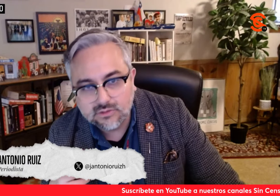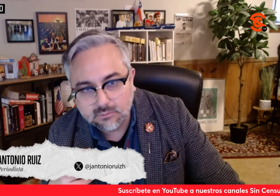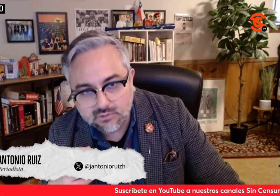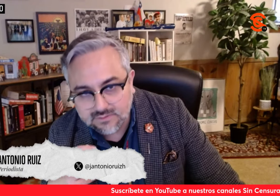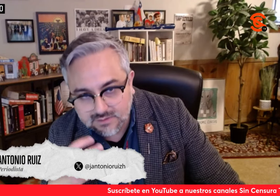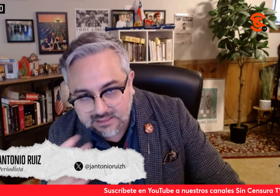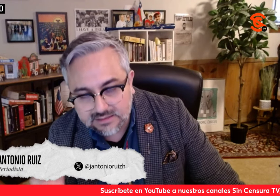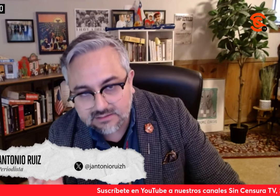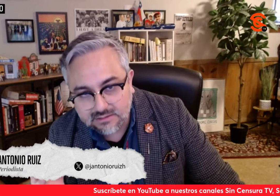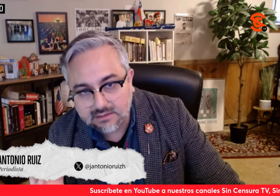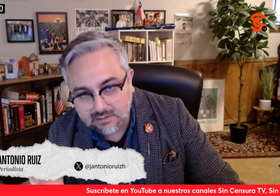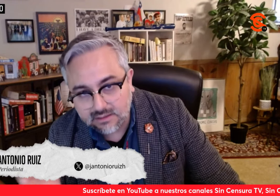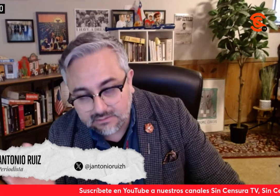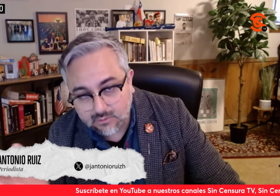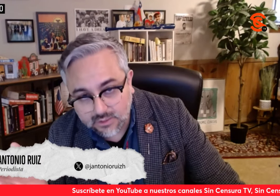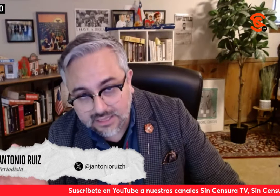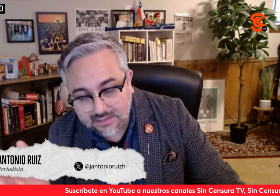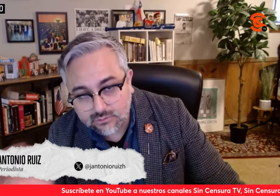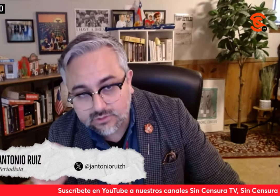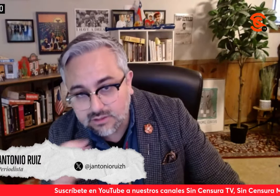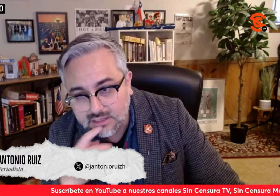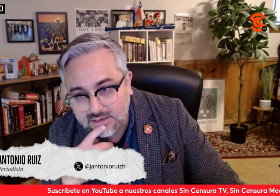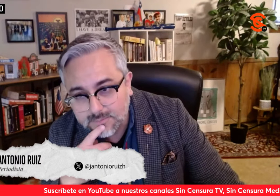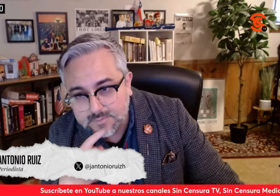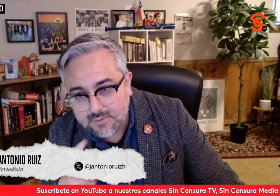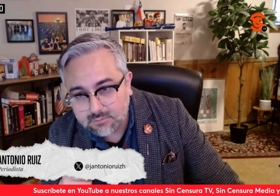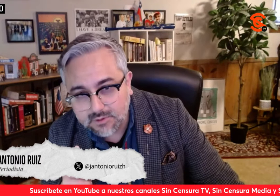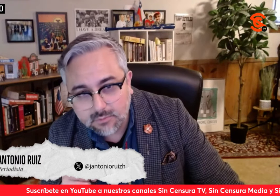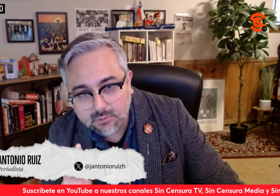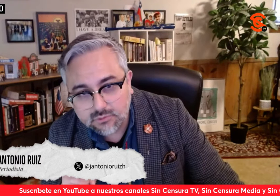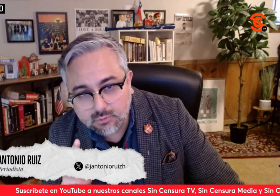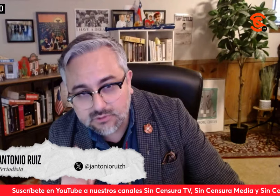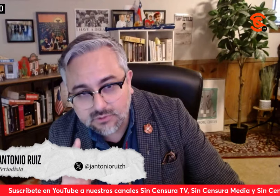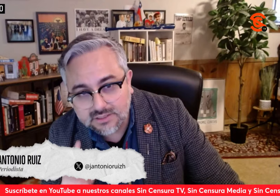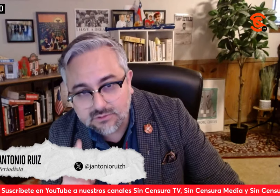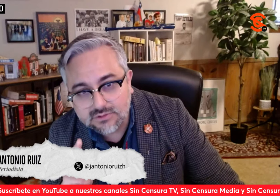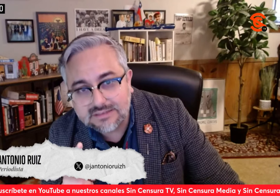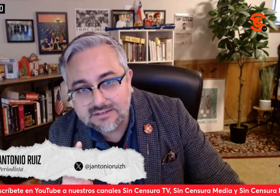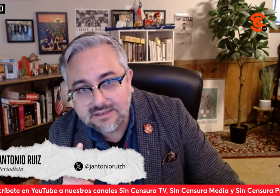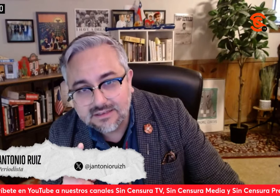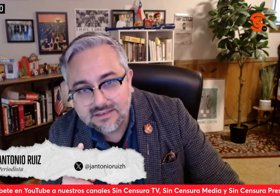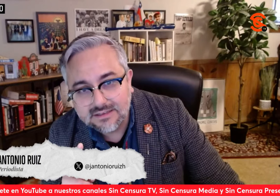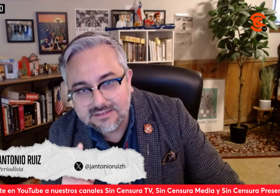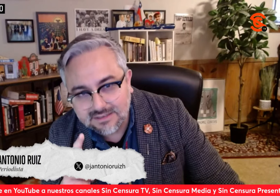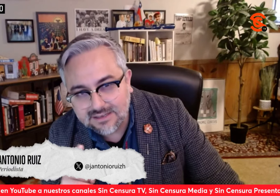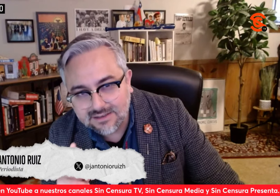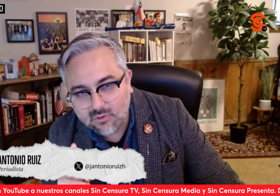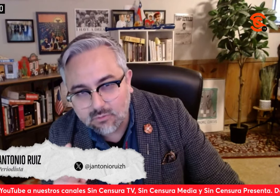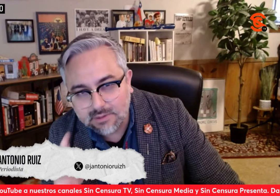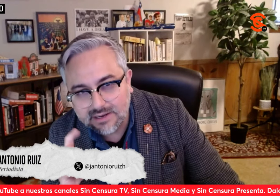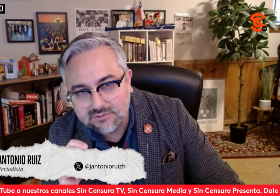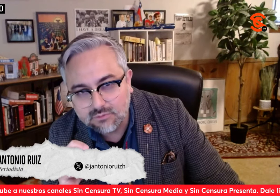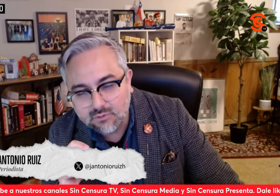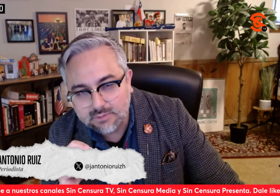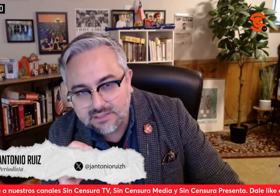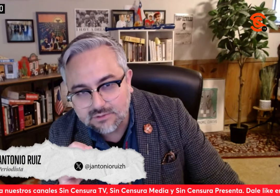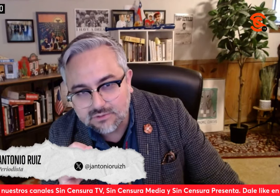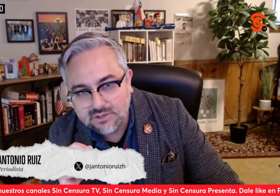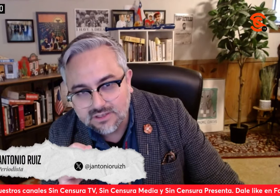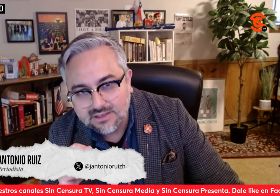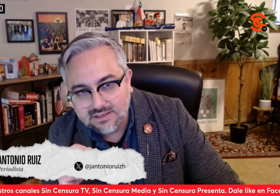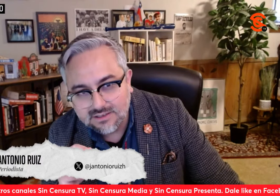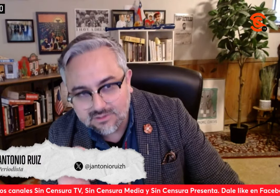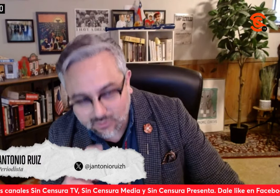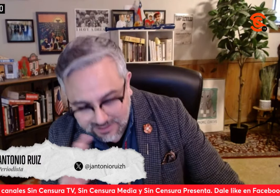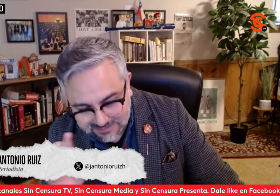los últimos incidentes de inseguridad si usted quiere Pero por supuesto que es noticia tendría que ocupar en estos